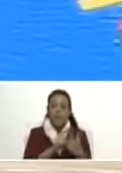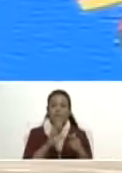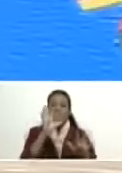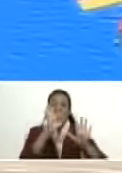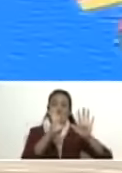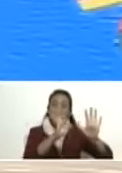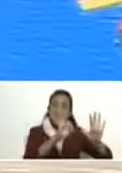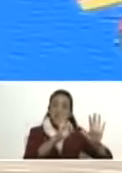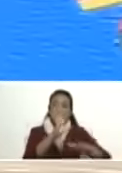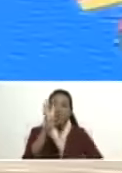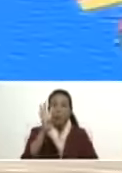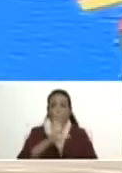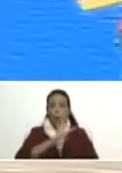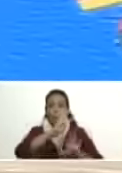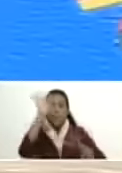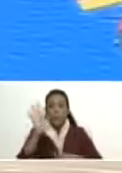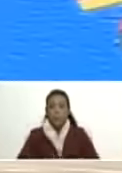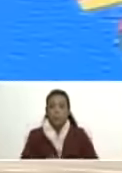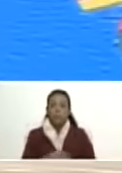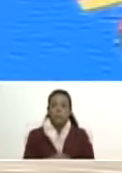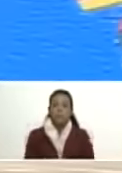79% de los votantes.